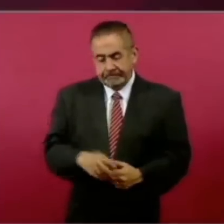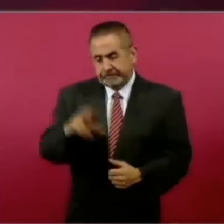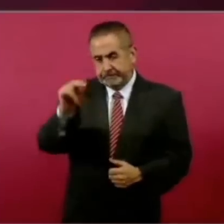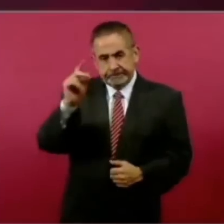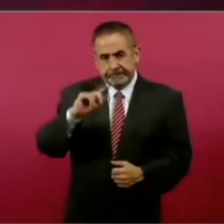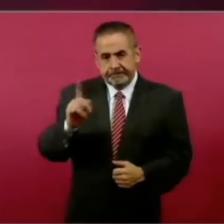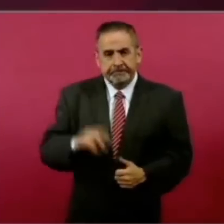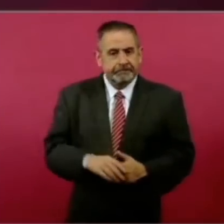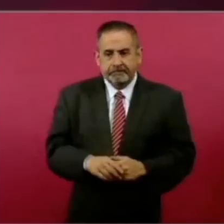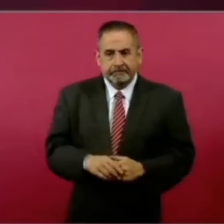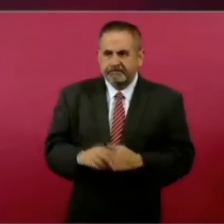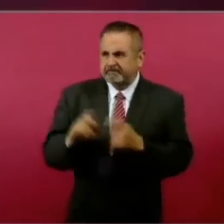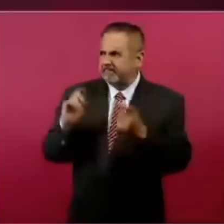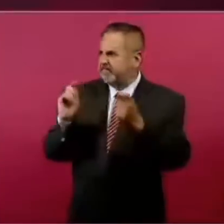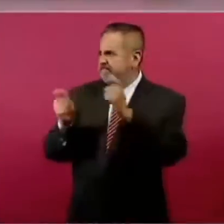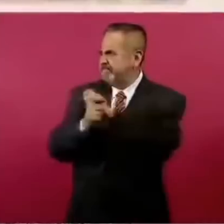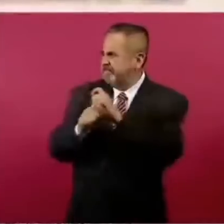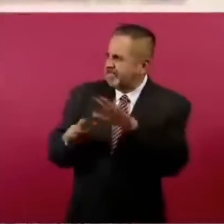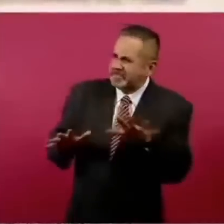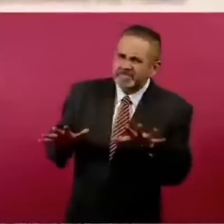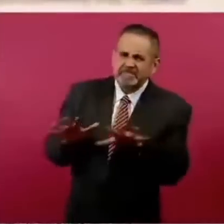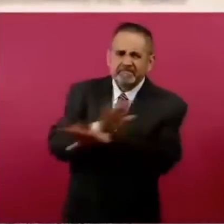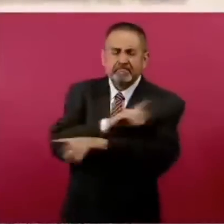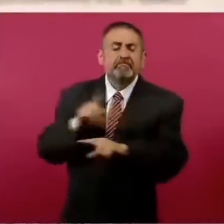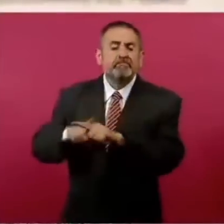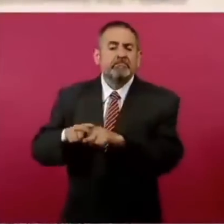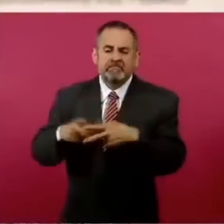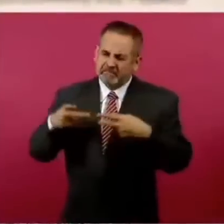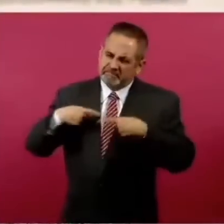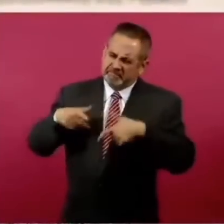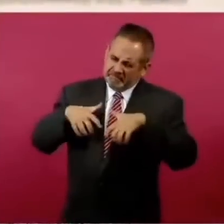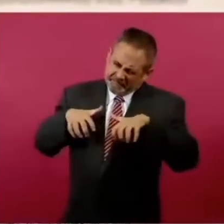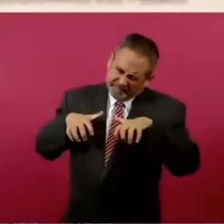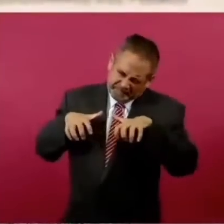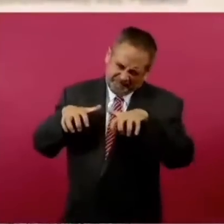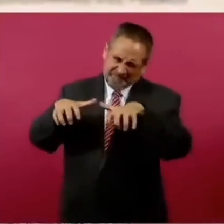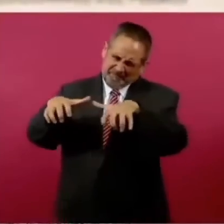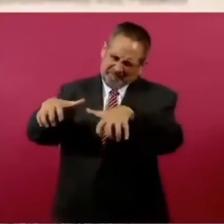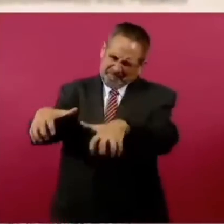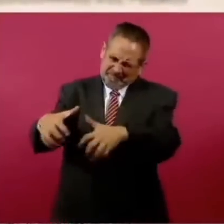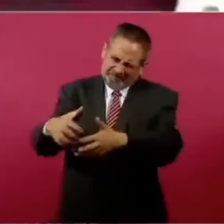No, transformaciones se hacen con el pueblo,